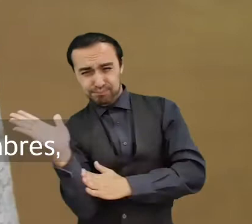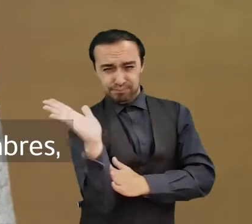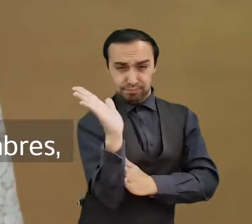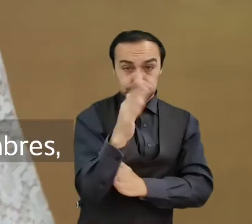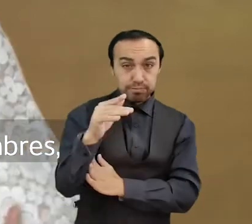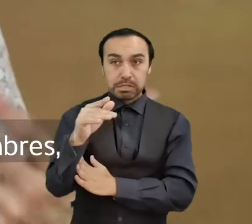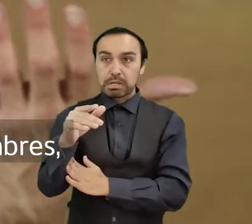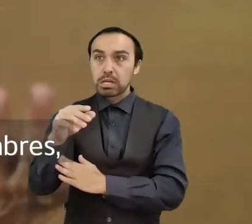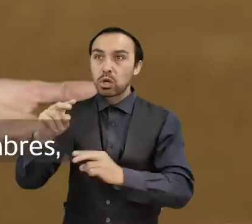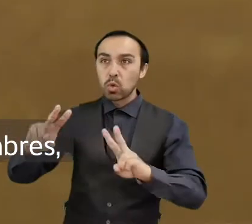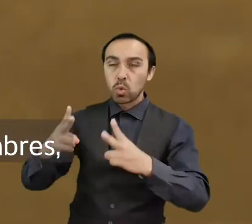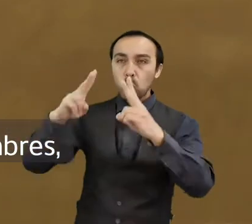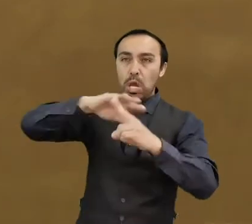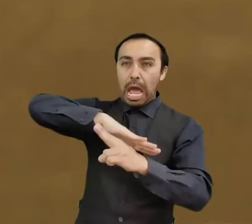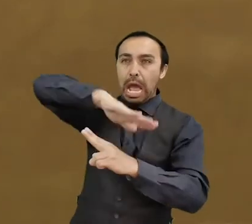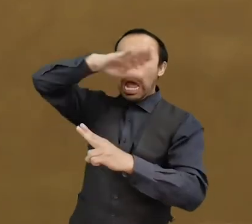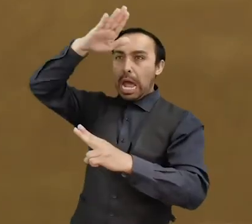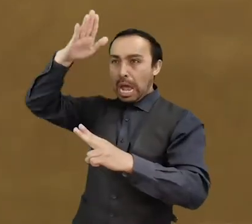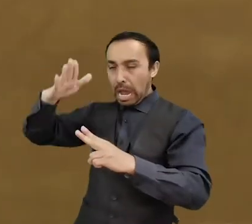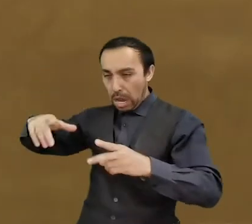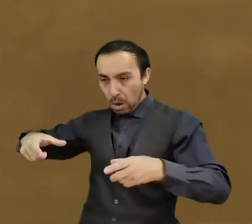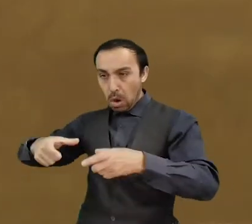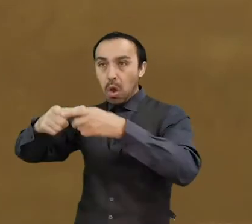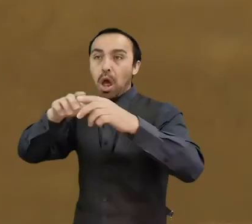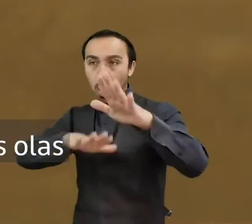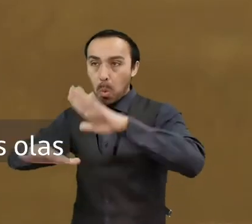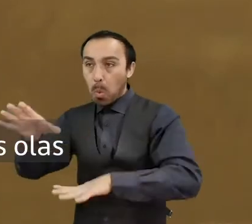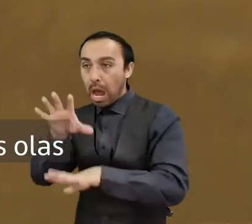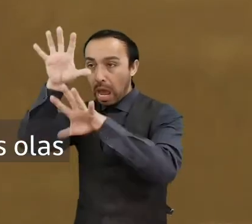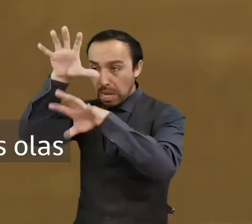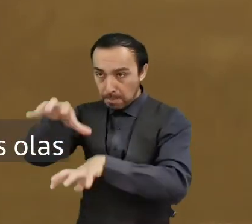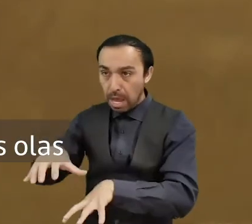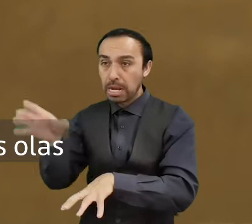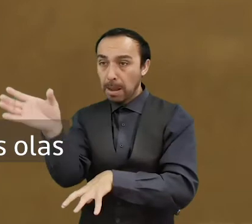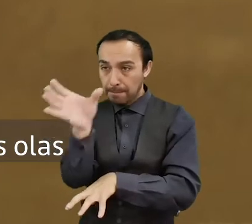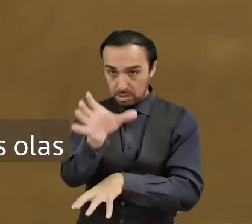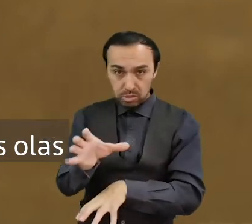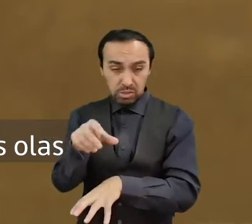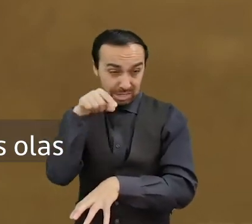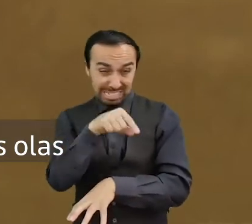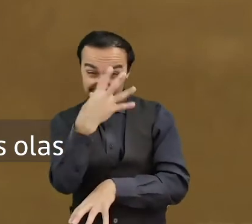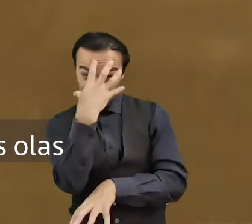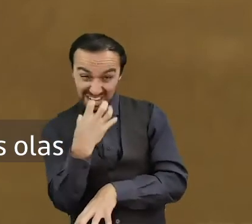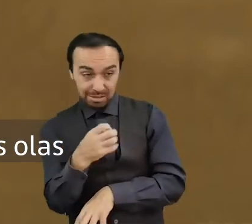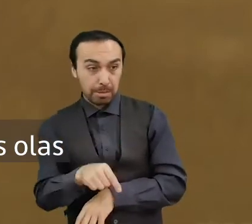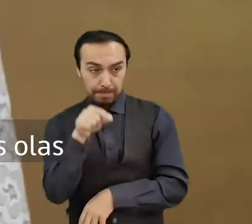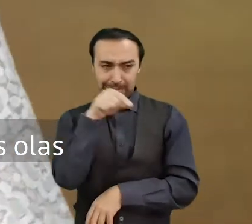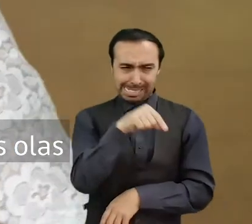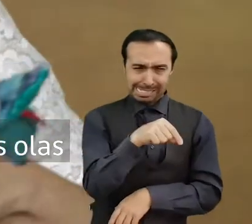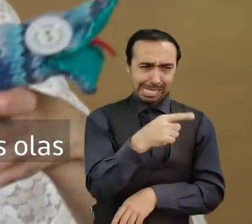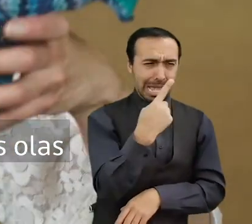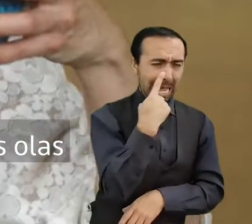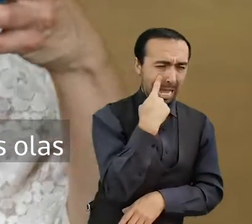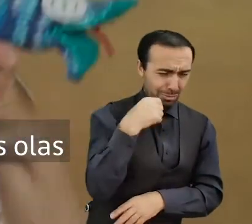a los seres vivos a los animales ya los hombres de la furia de kaikai estaba tan pero tan enfurecida kaikai